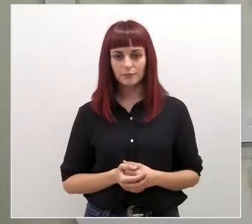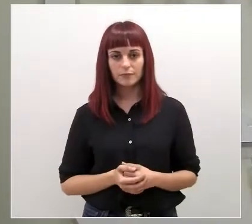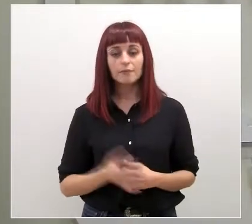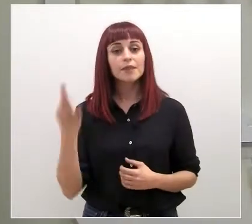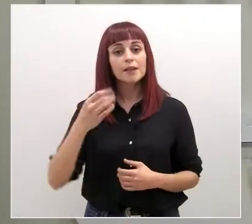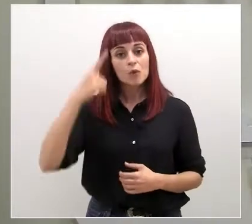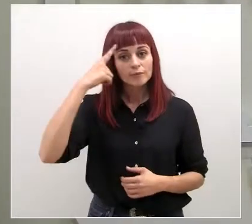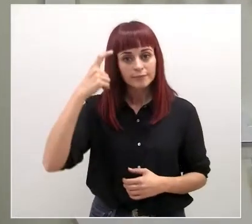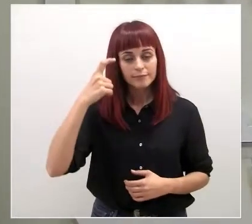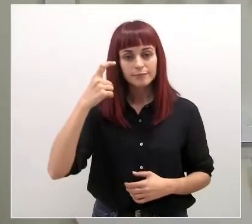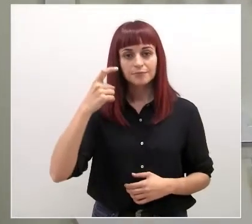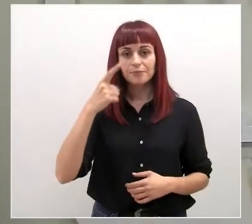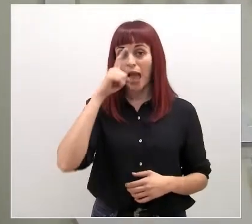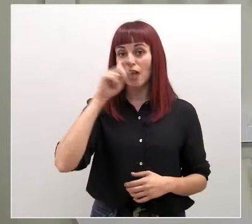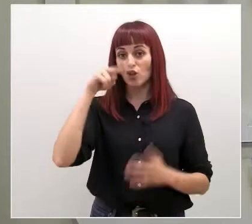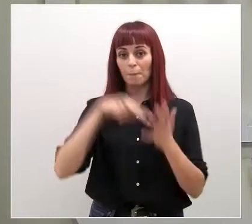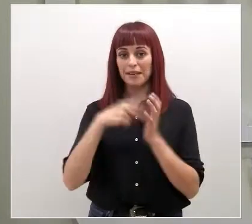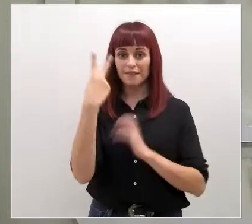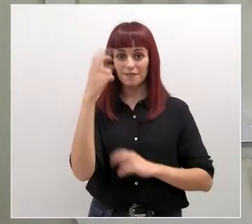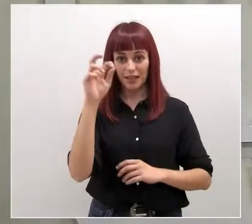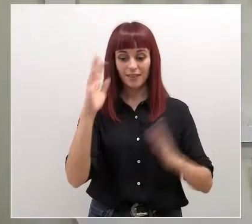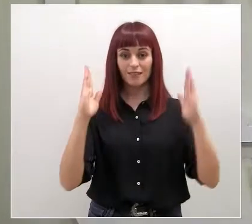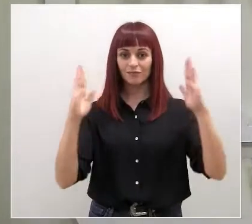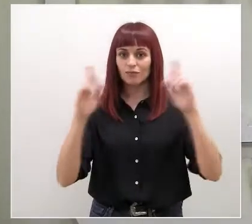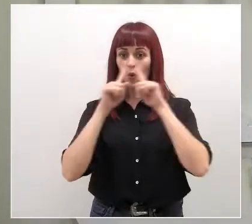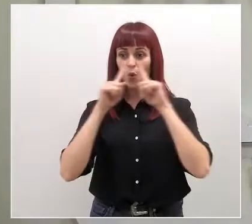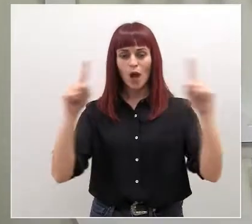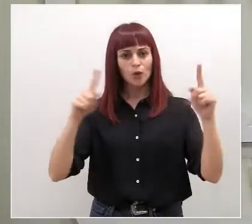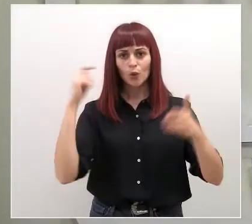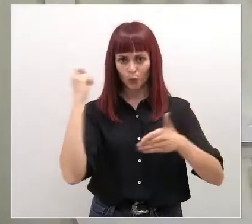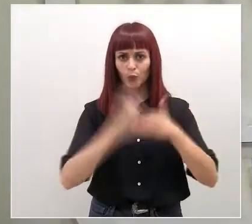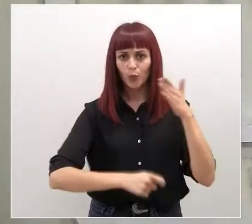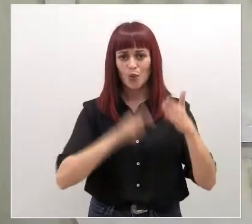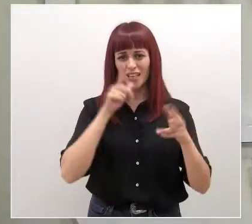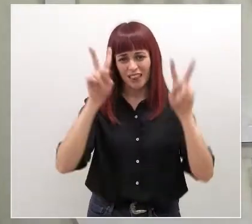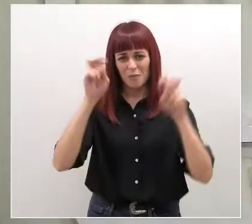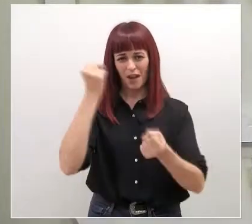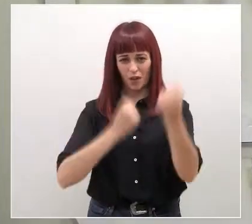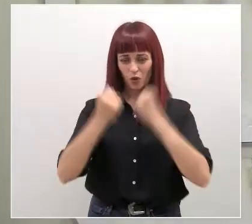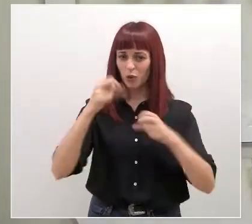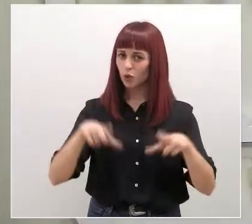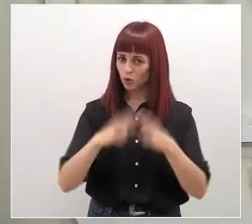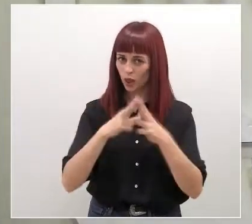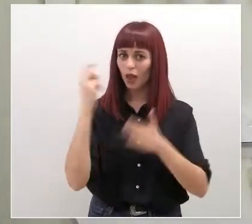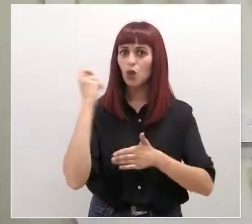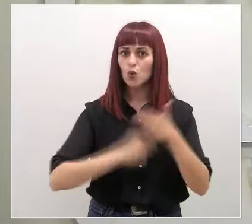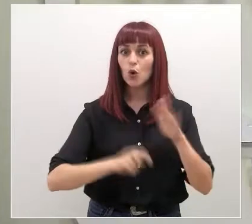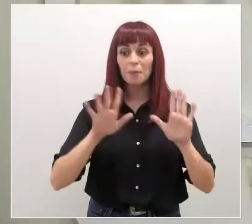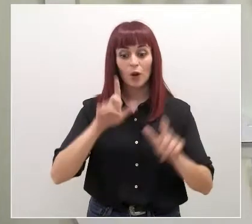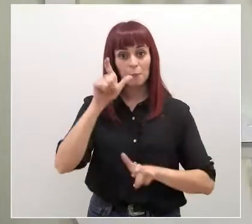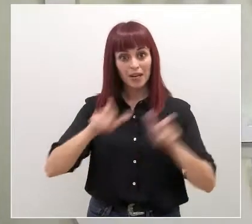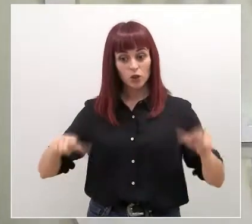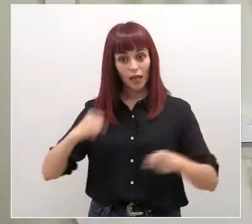que recordar que aunque el año 2020 fue un año muy duro en temas económicos y sociales, el número de